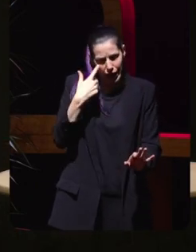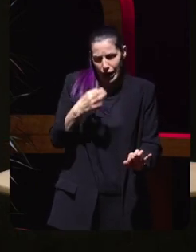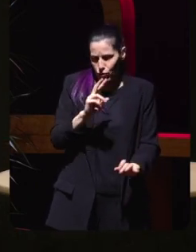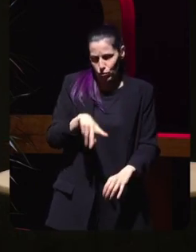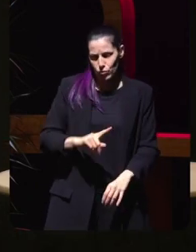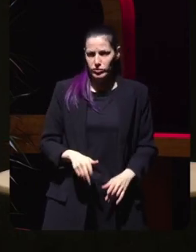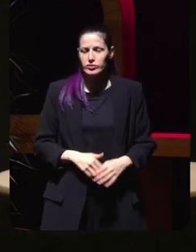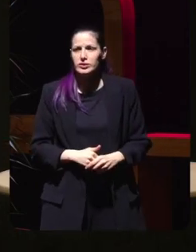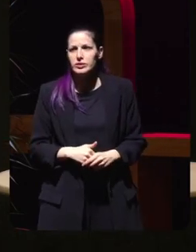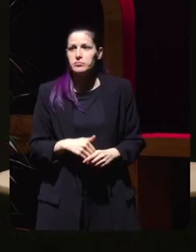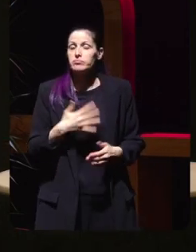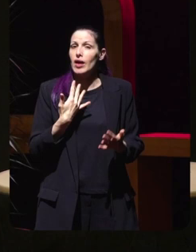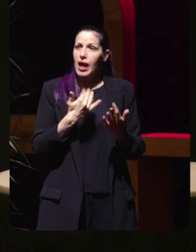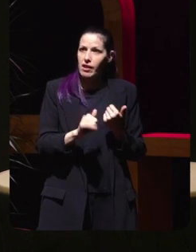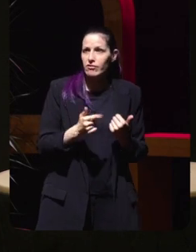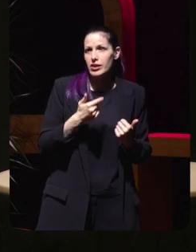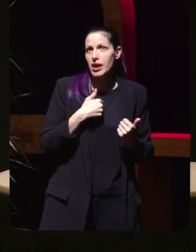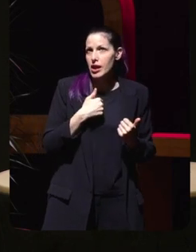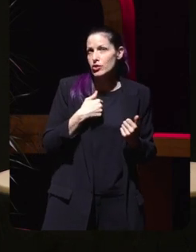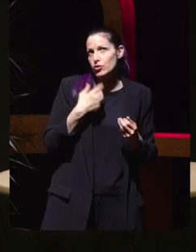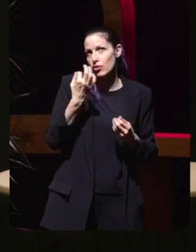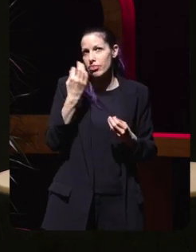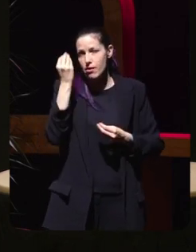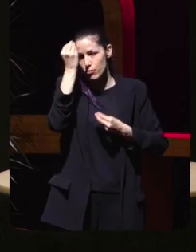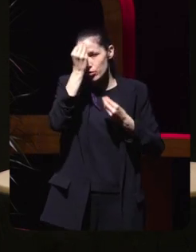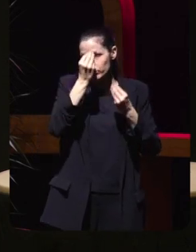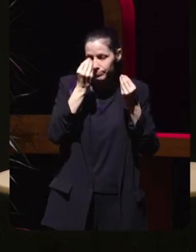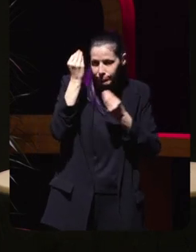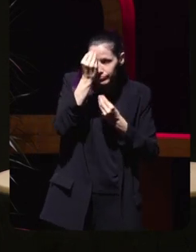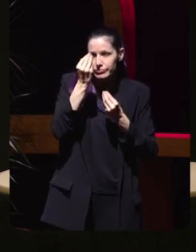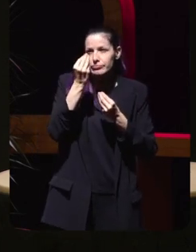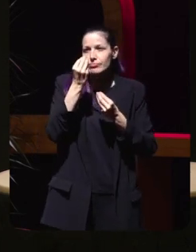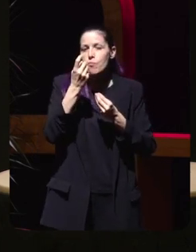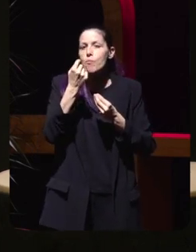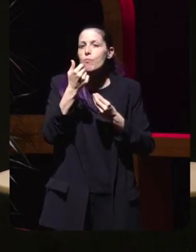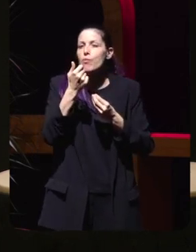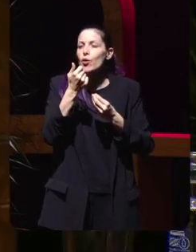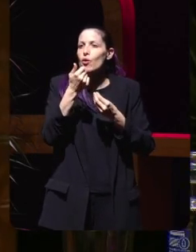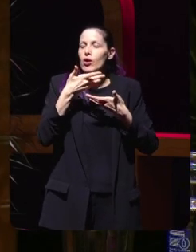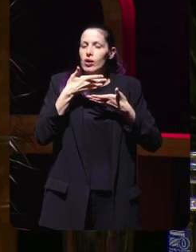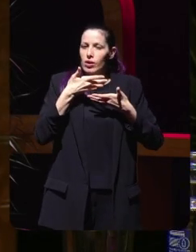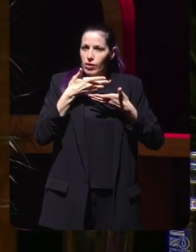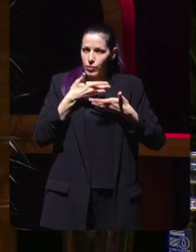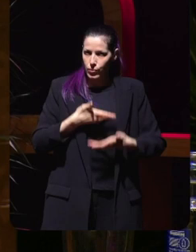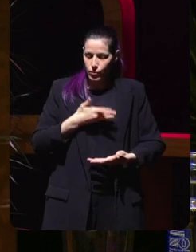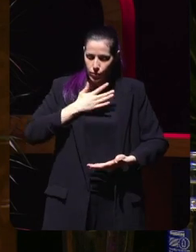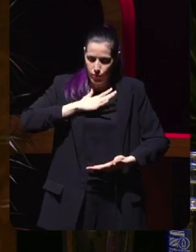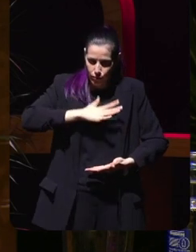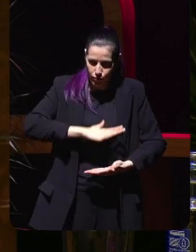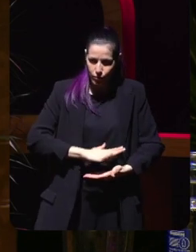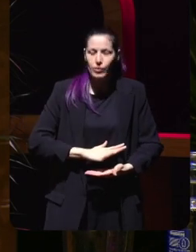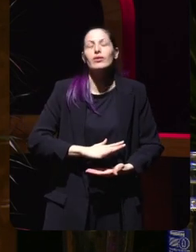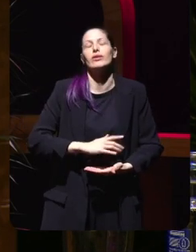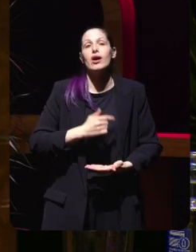temporada mediada no que podía salir antes se relaje a la cabecilla y confeso a verdades que muchas veces escribo esta columna de verdad de eco